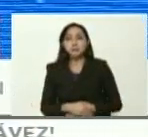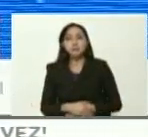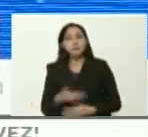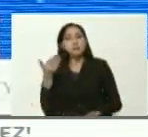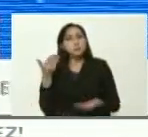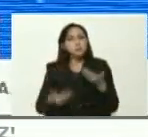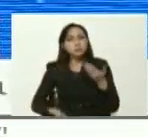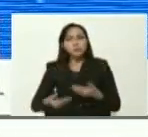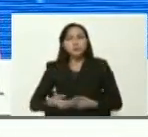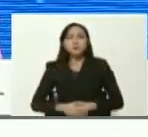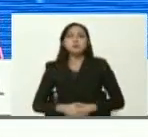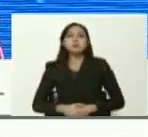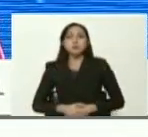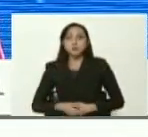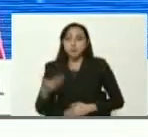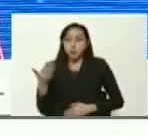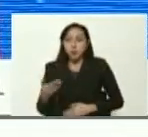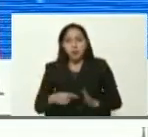Comparaciones del cielo a la tierra.